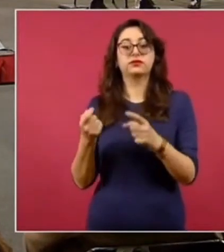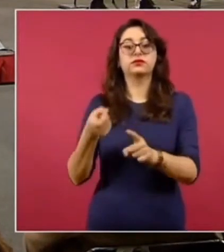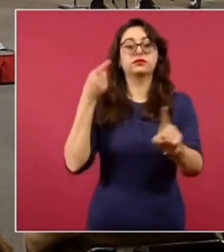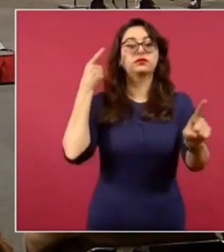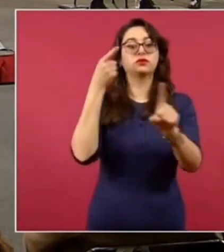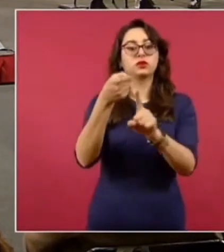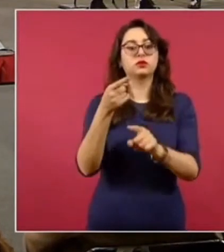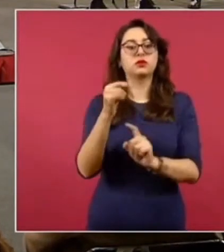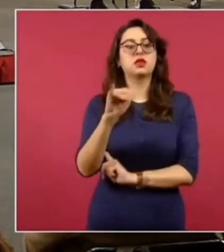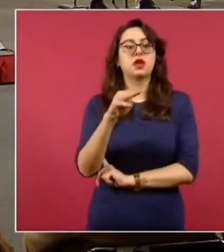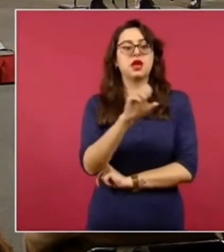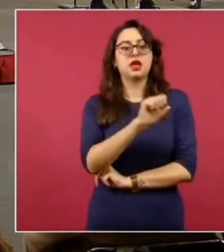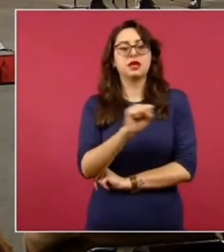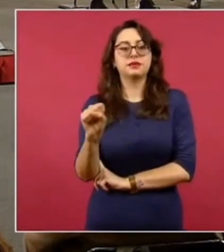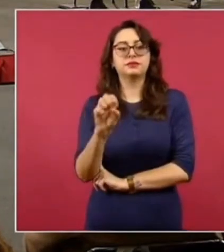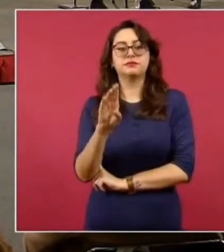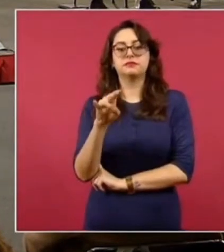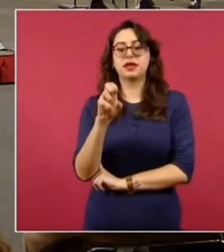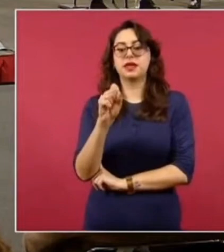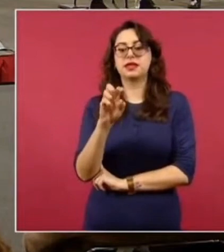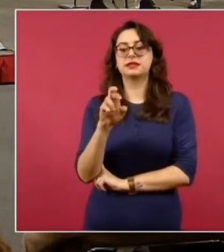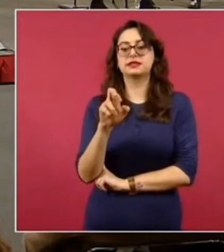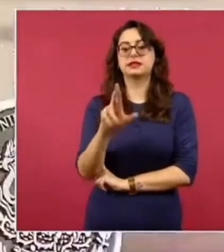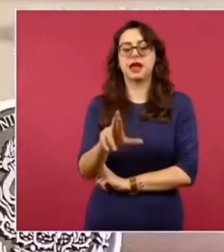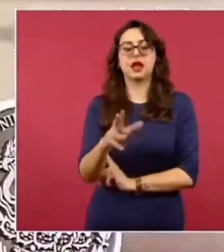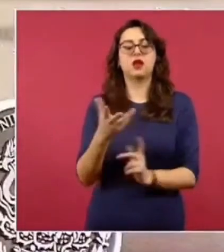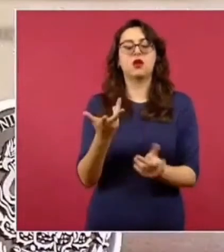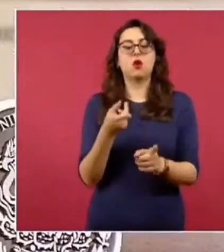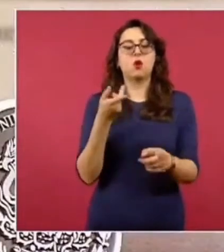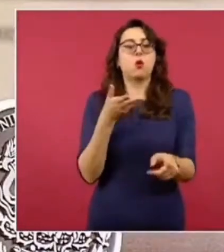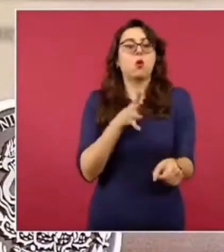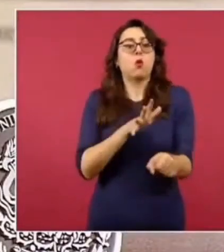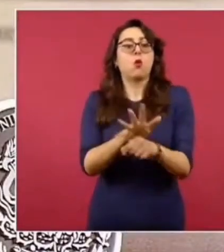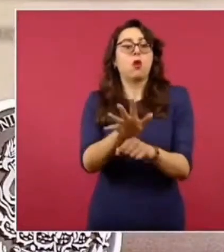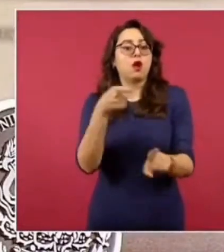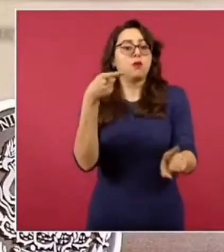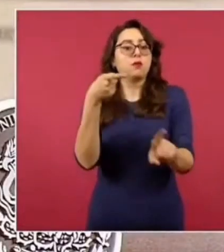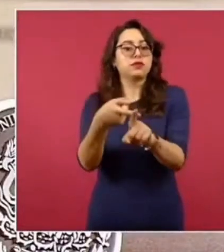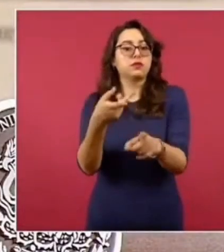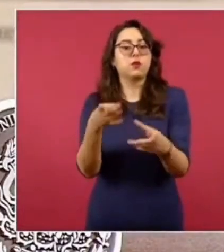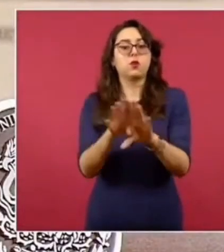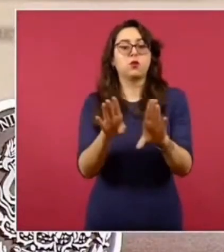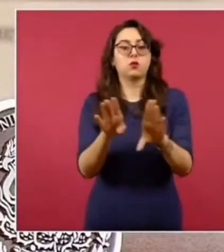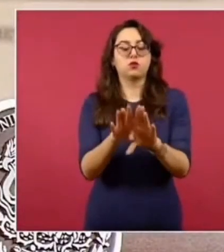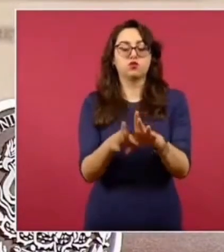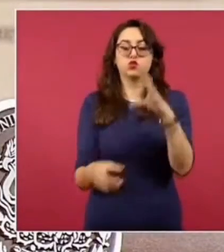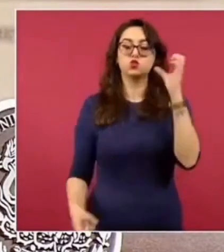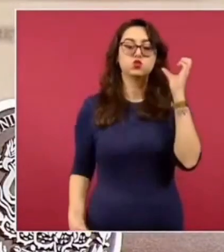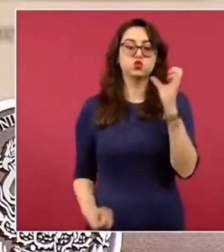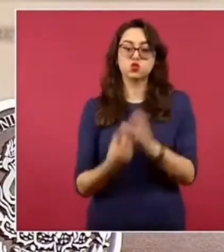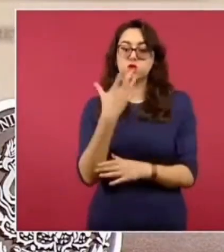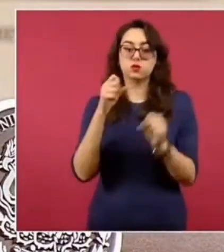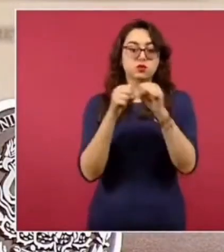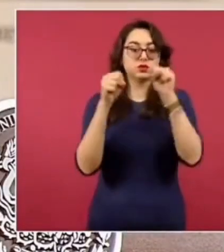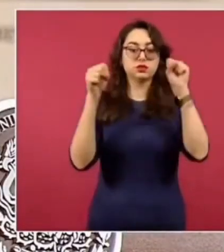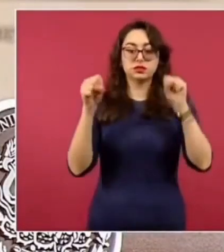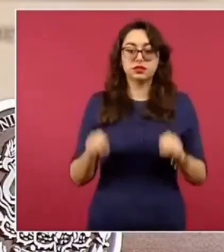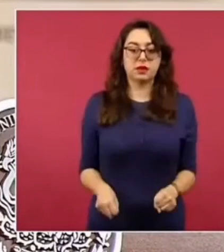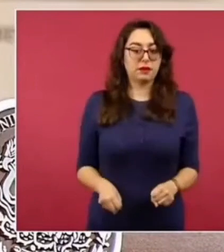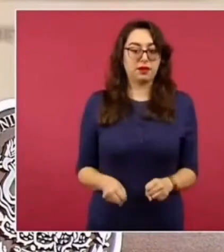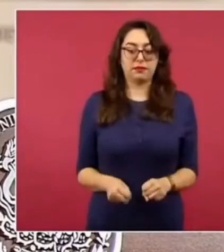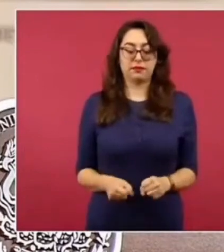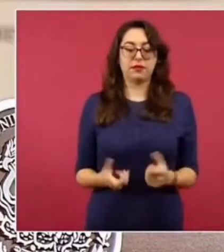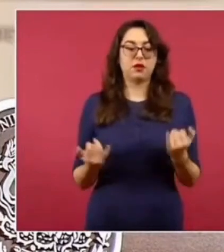pasar la siguiente, a un modelo completamente diferente, que es el modelo del seguro social. ¿Por qué es